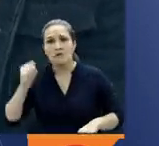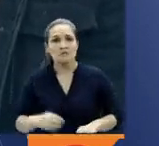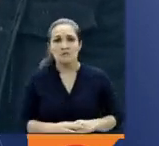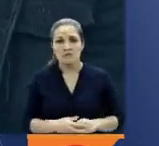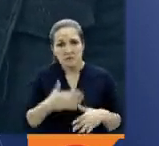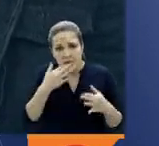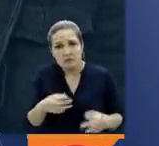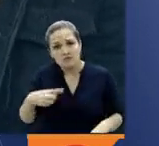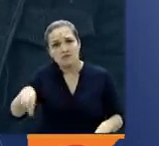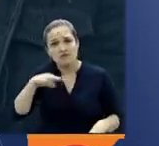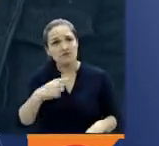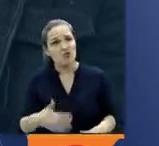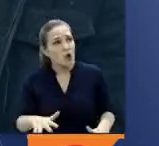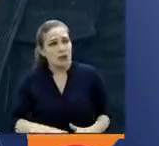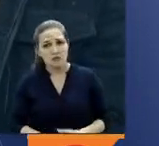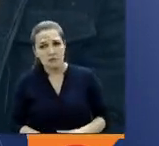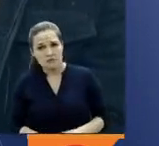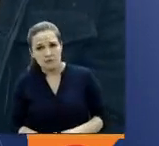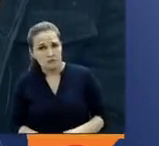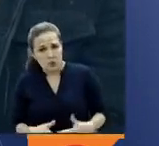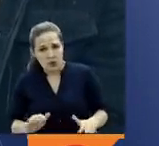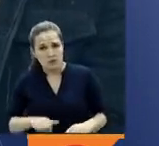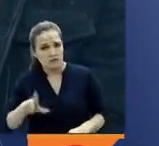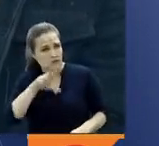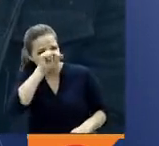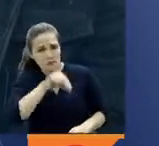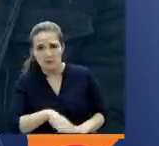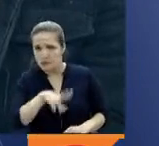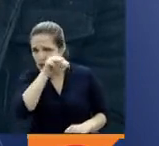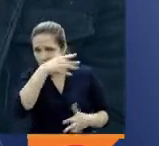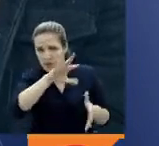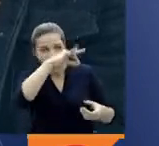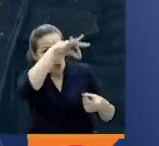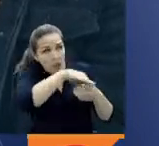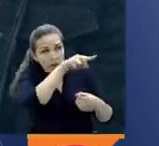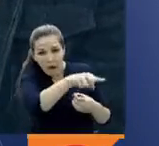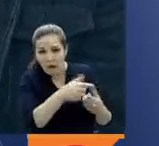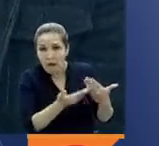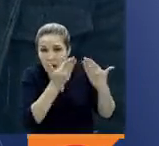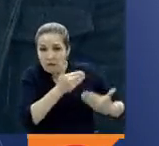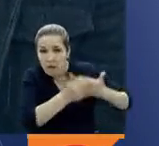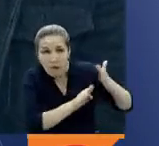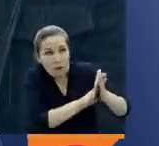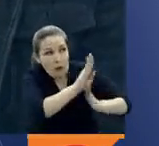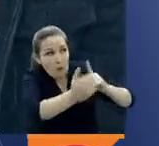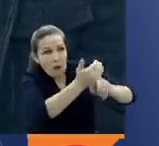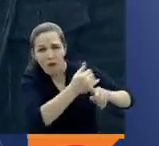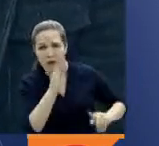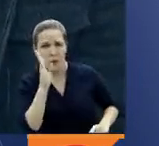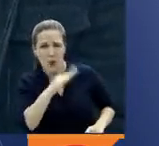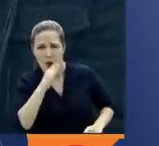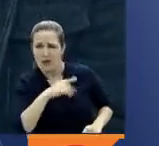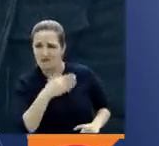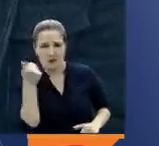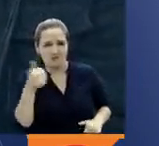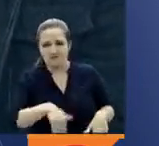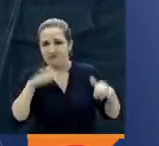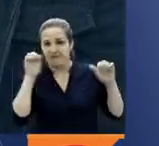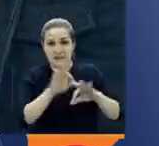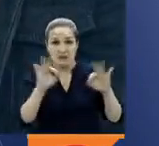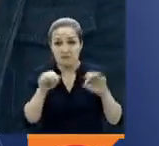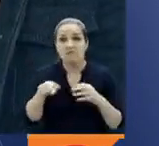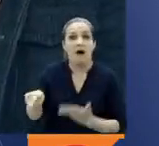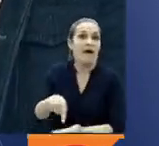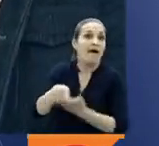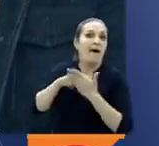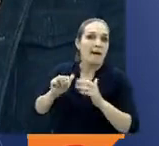realmente no está convencida de que este proceso vaya a dar los frutos que esperamos que se den. Entonces, pues